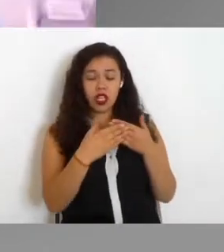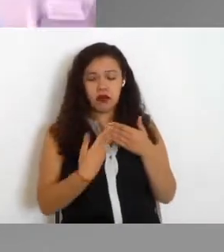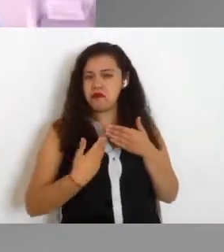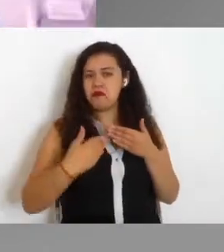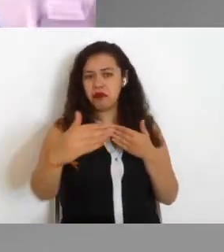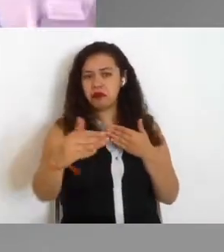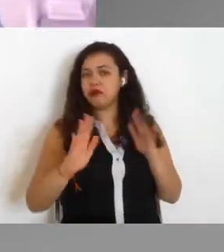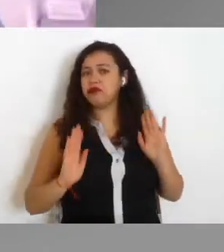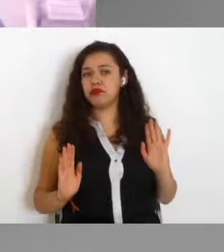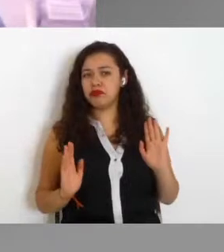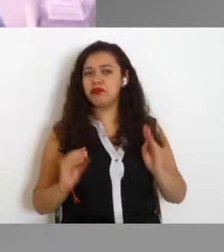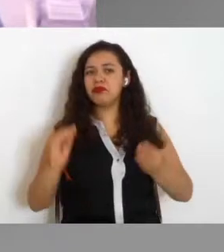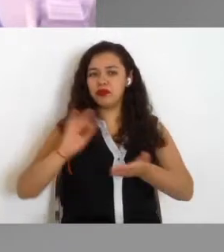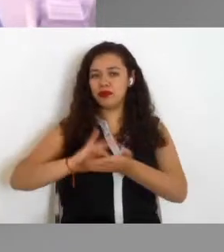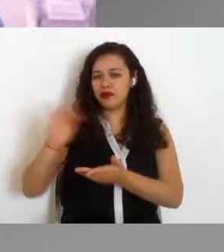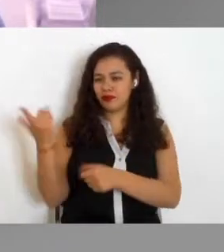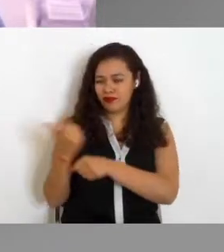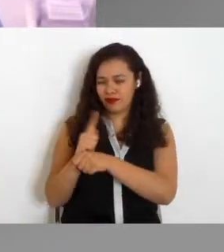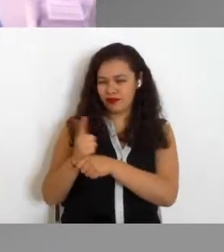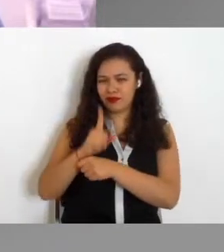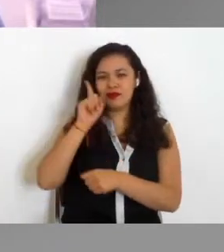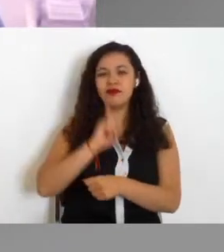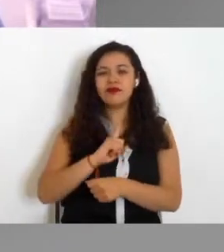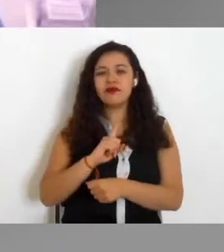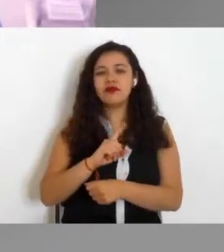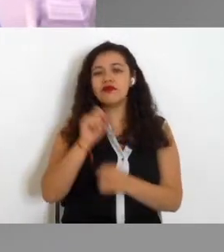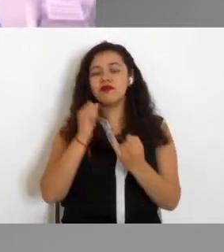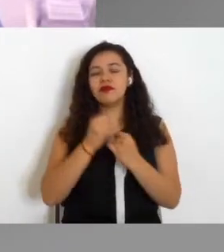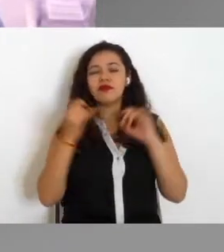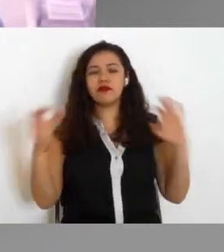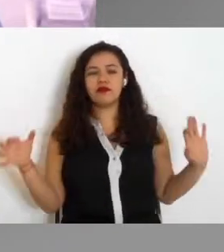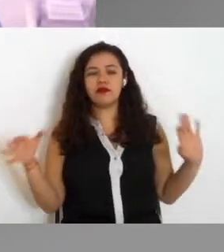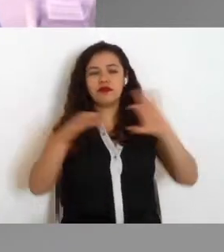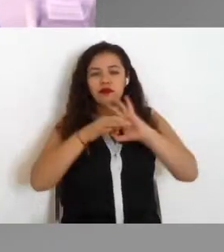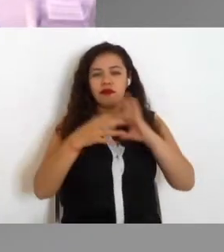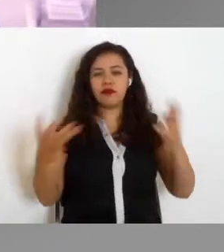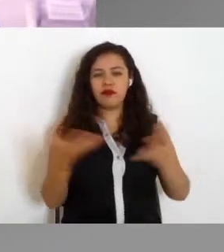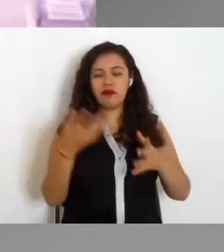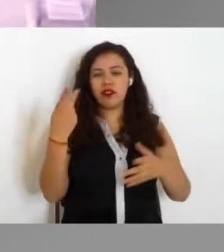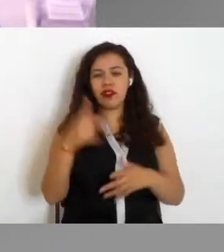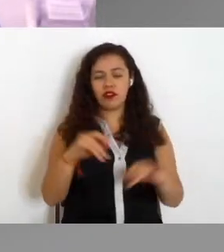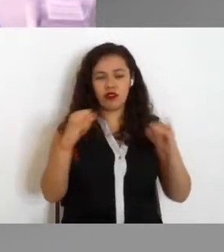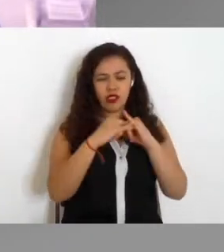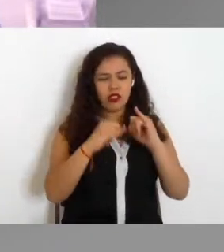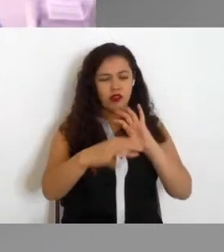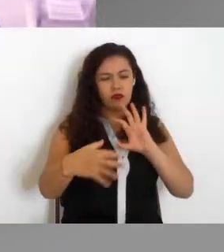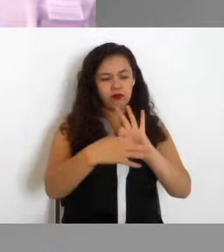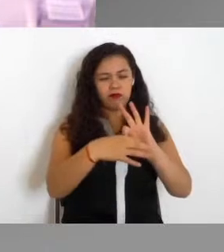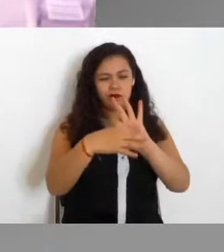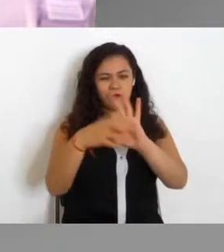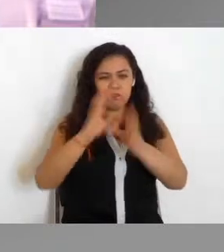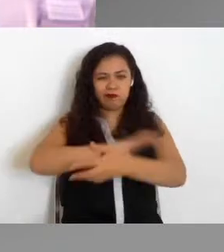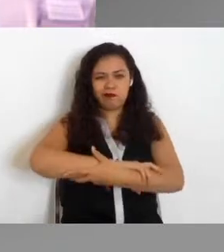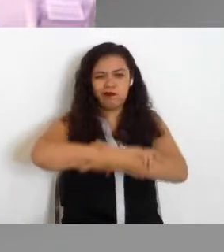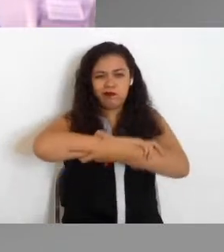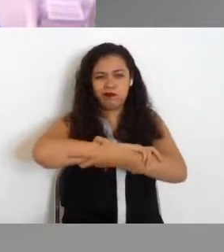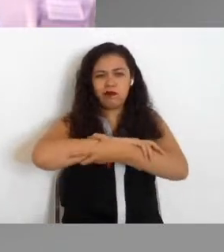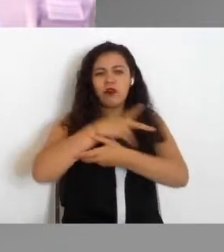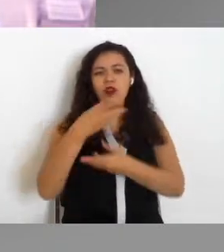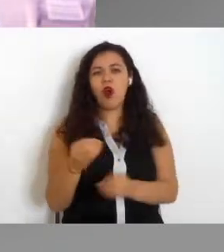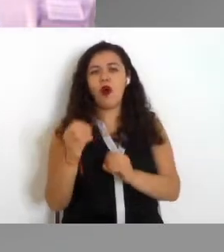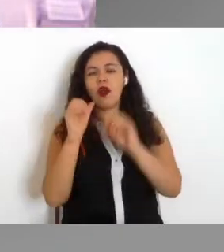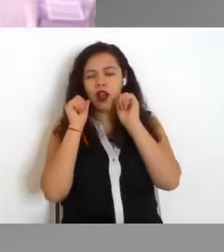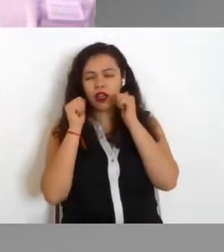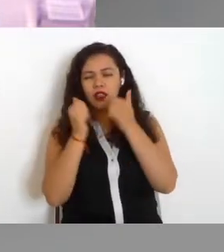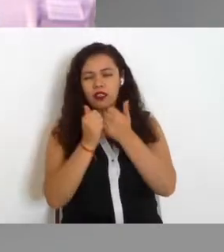Muchas gracias, licenciada. Tomando en cuenta las alianzas creadas por sus diferentes instituciones o sus diferentes asociaciones,